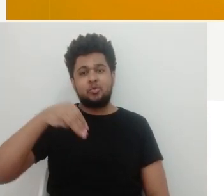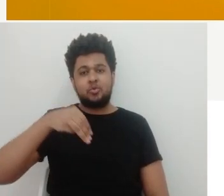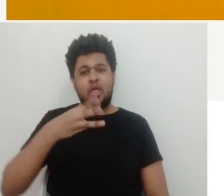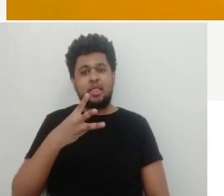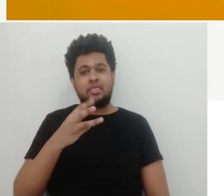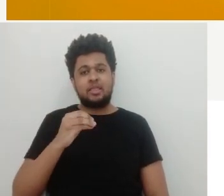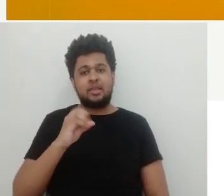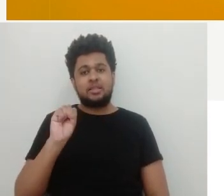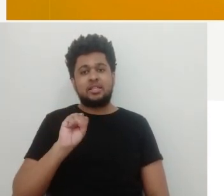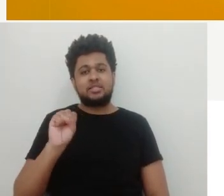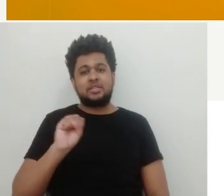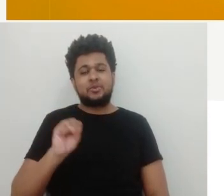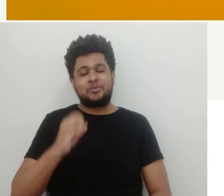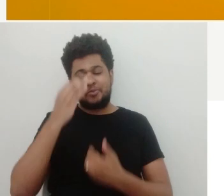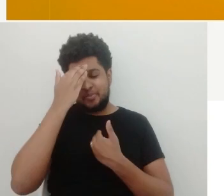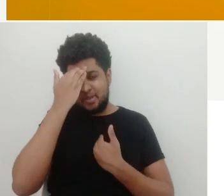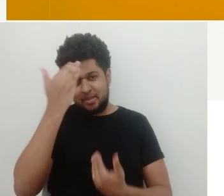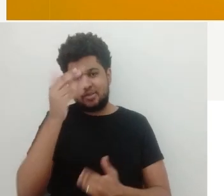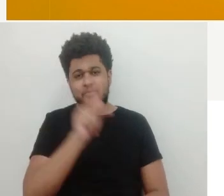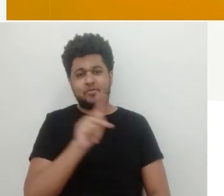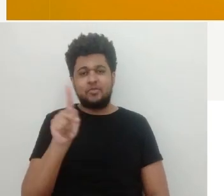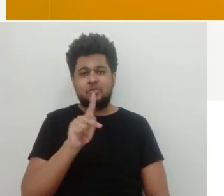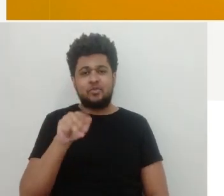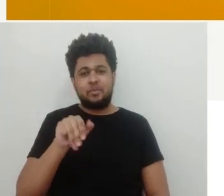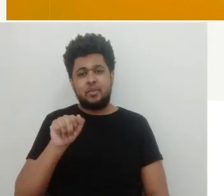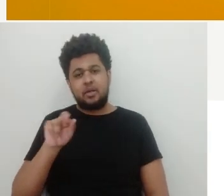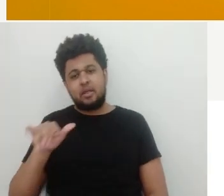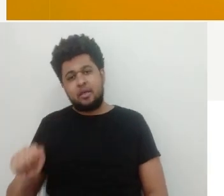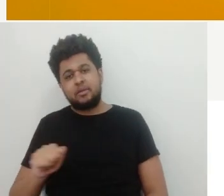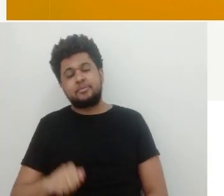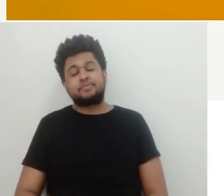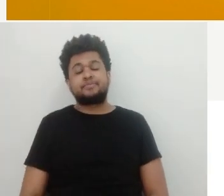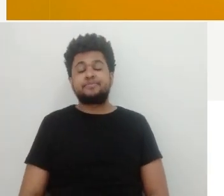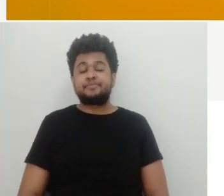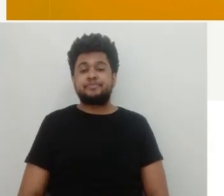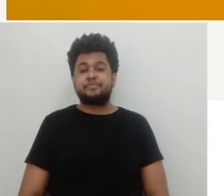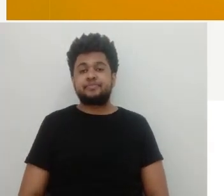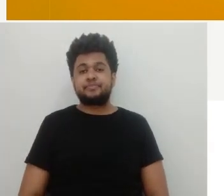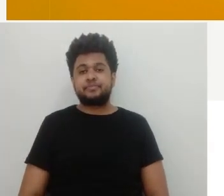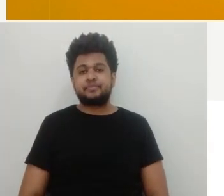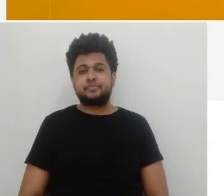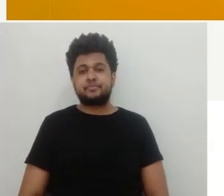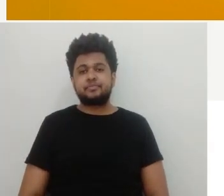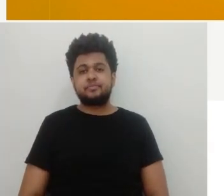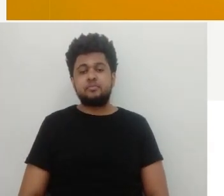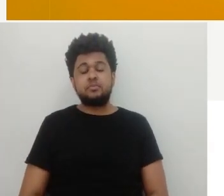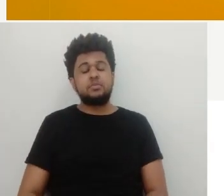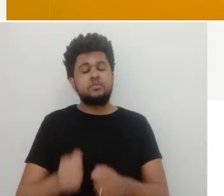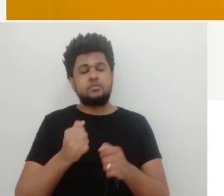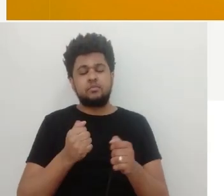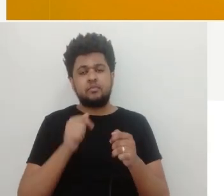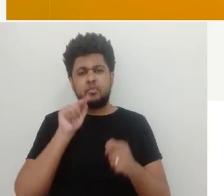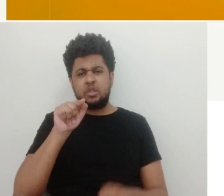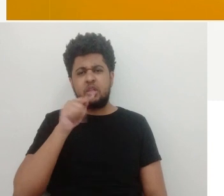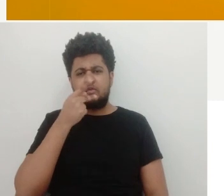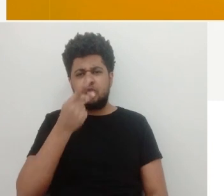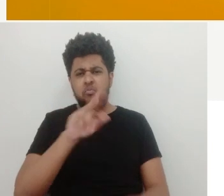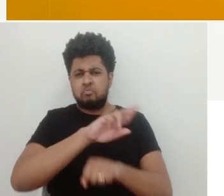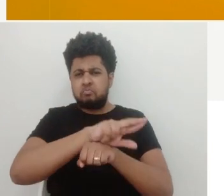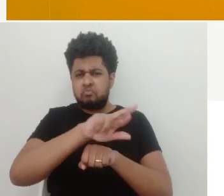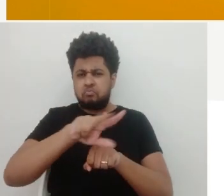Você falou sobre tantas coisas importantes, mas a gente vai ter um tempinho no final que fica